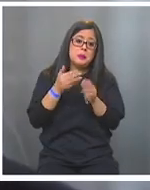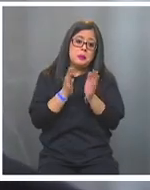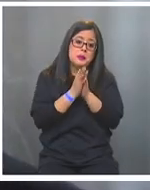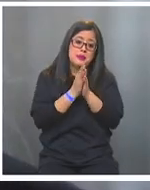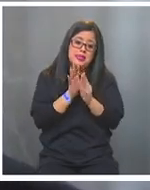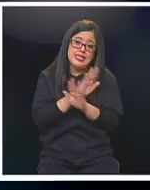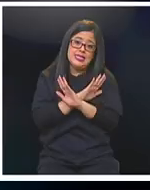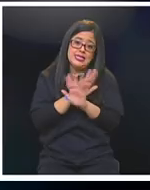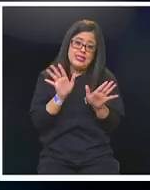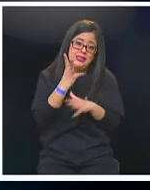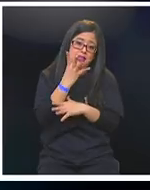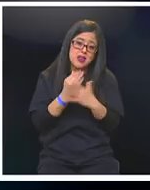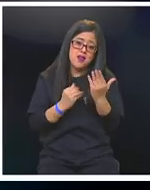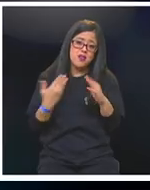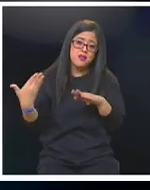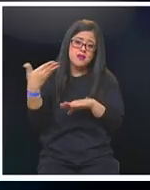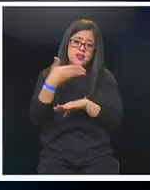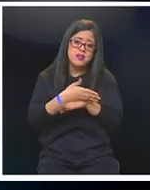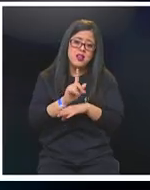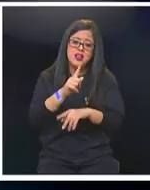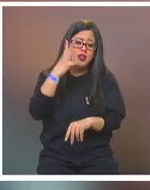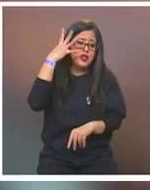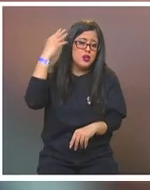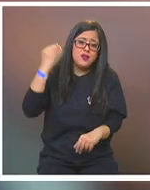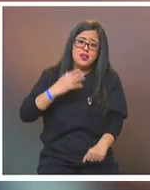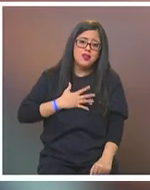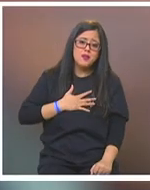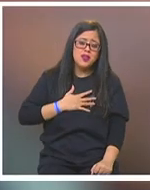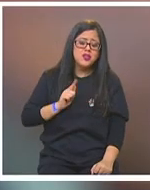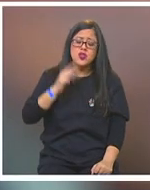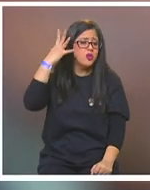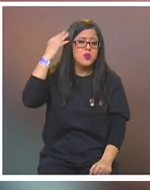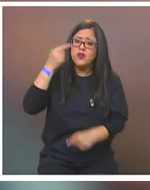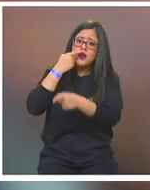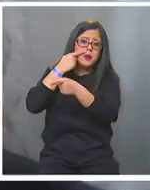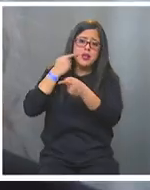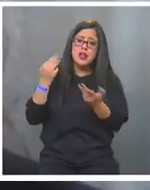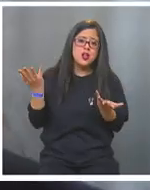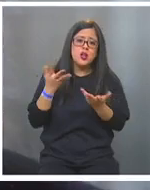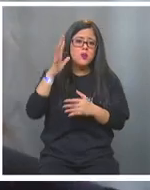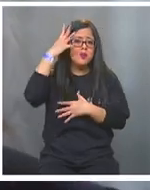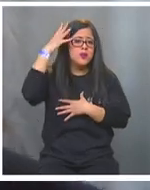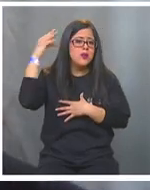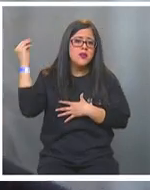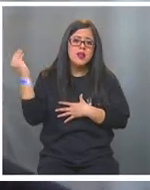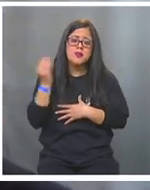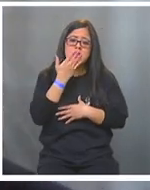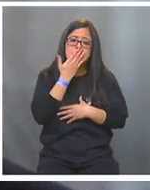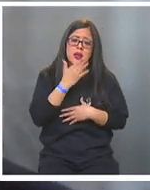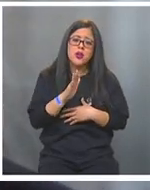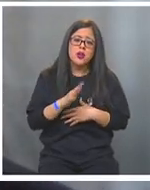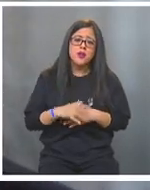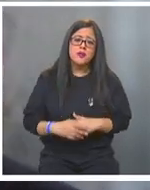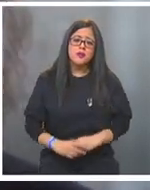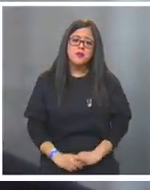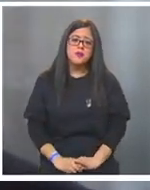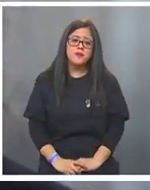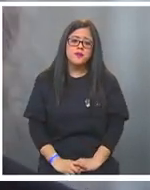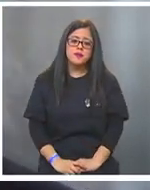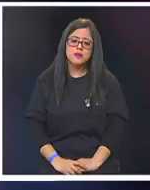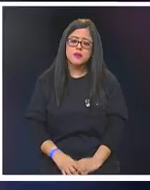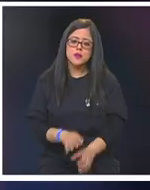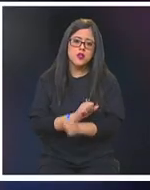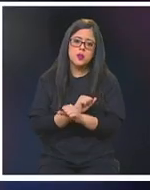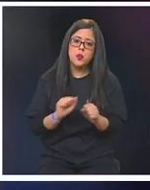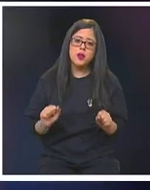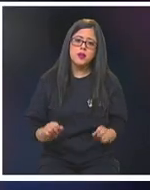en la visita. Que no se olvide de mí. Yo no me olvido de él. ¿Cómo olvidarme si ha sido el mejor? No se puede.